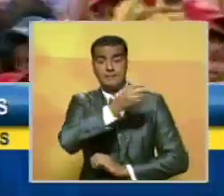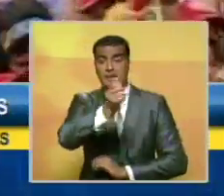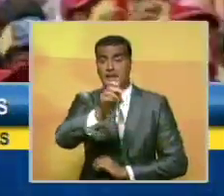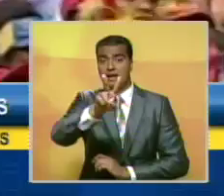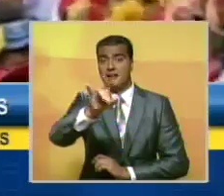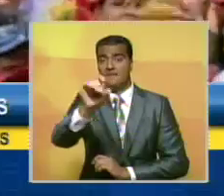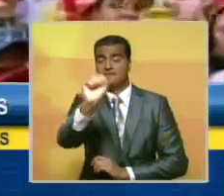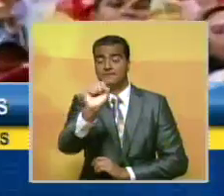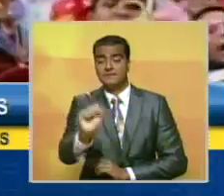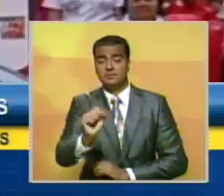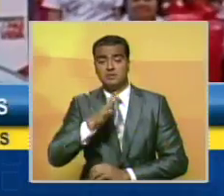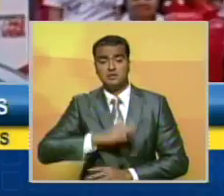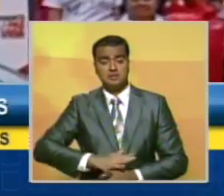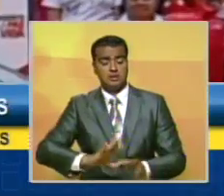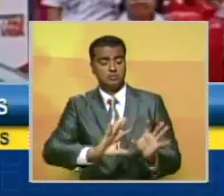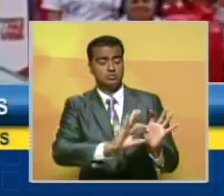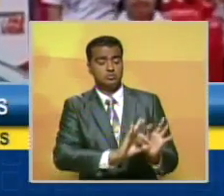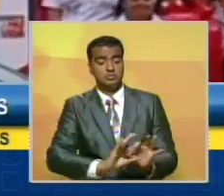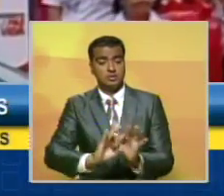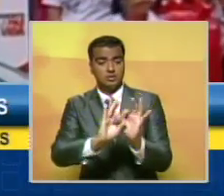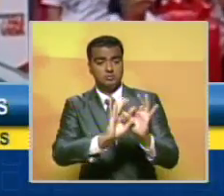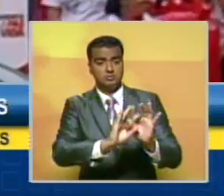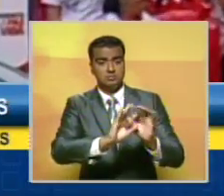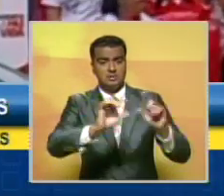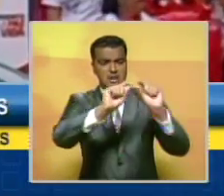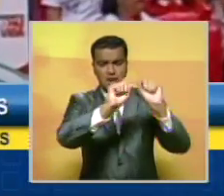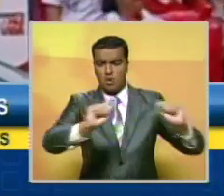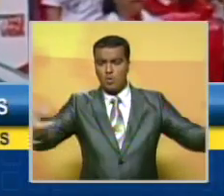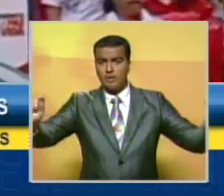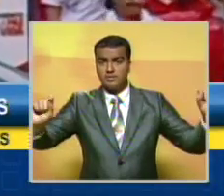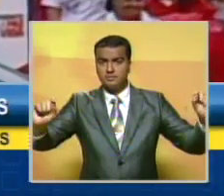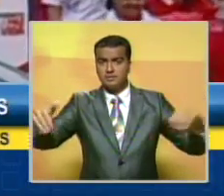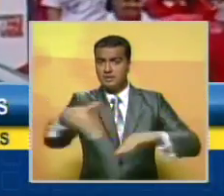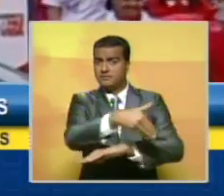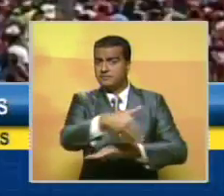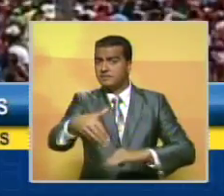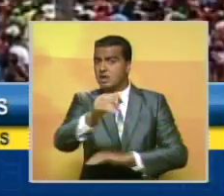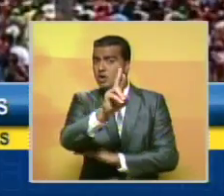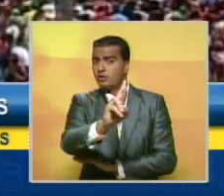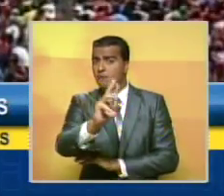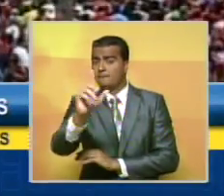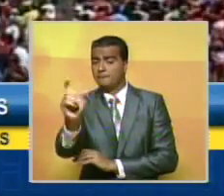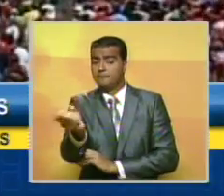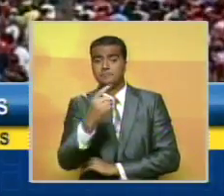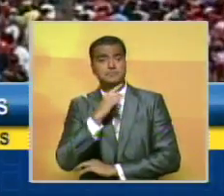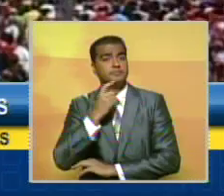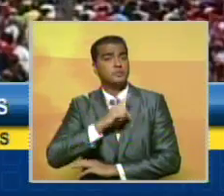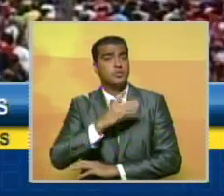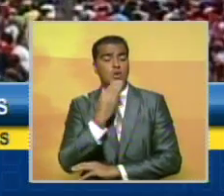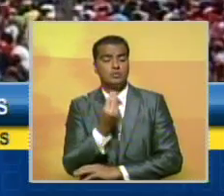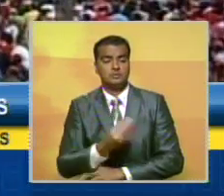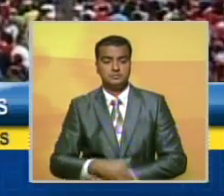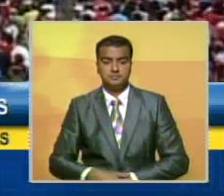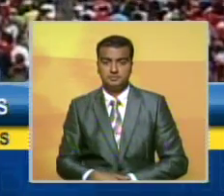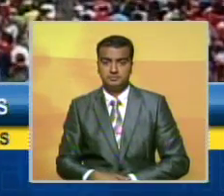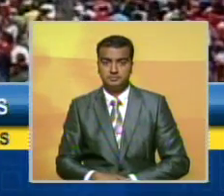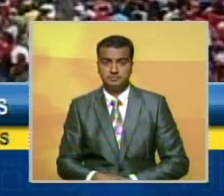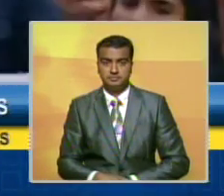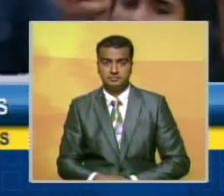por presuntamente estar involucrado en la colocación de guayas en la avenida Rómulo Gallegos, donde resultó muerto el joven Enrique